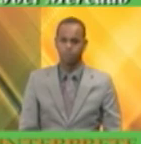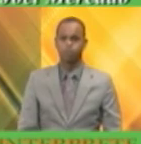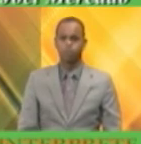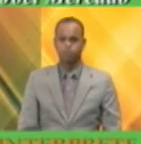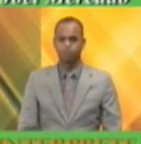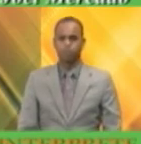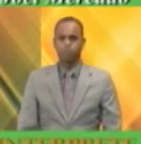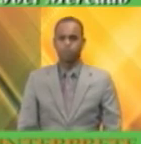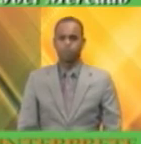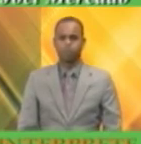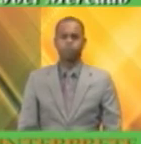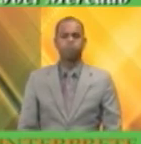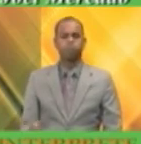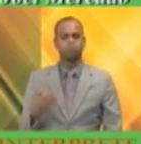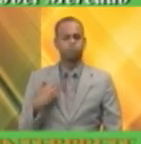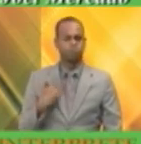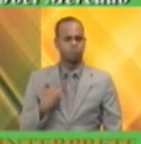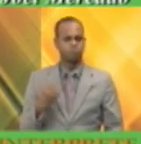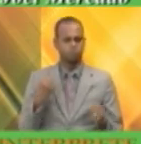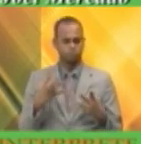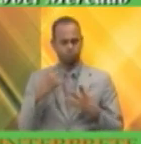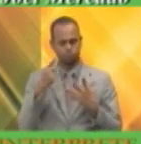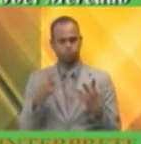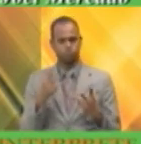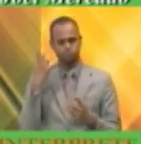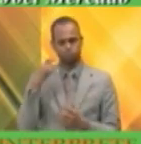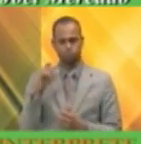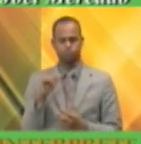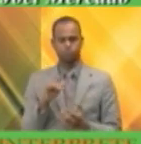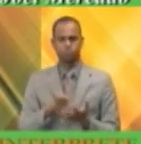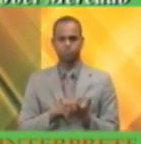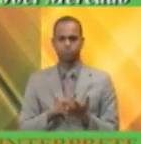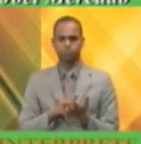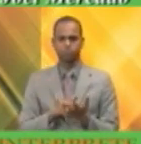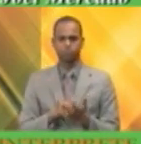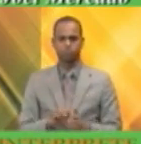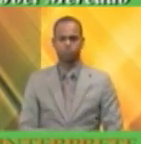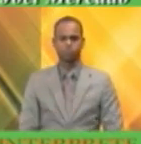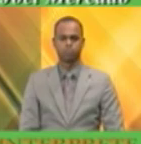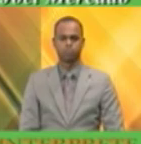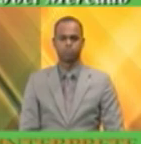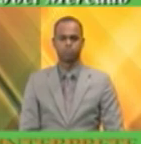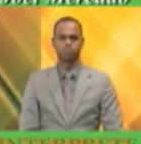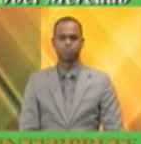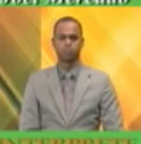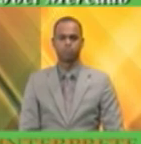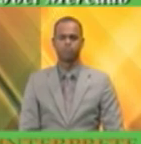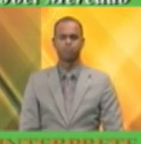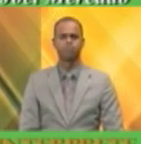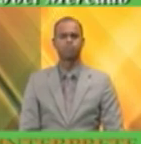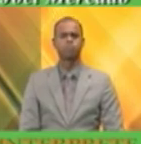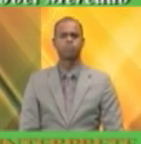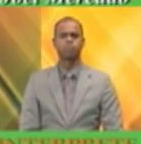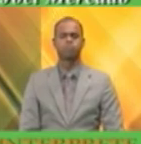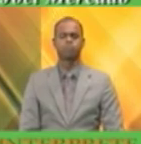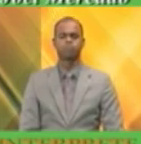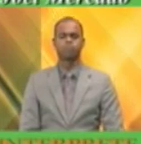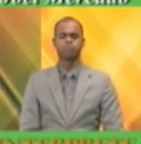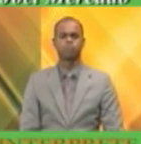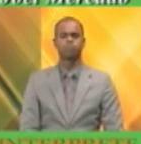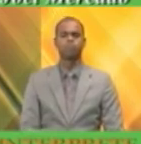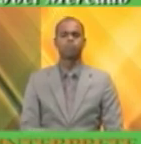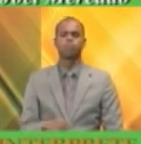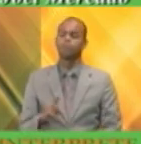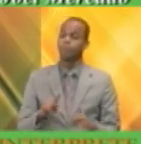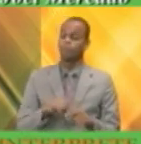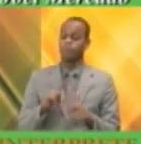de recursos porque hay que tomar medicamentos. Entonces, se empobrece más. Entonces, ¿qué hay que procurar? Que se desarrollen